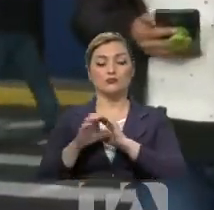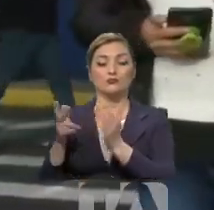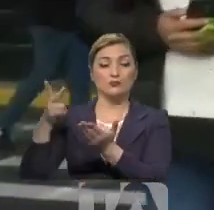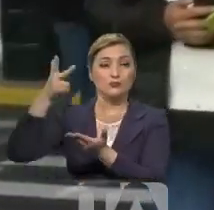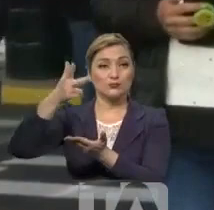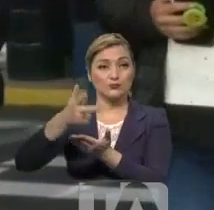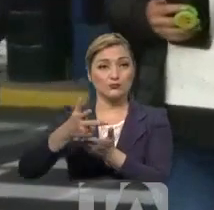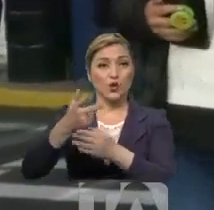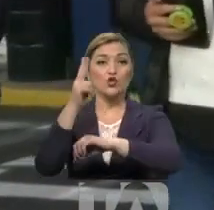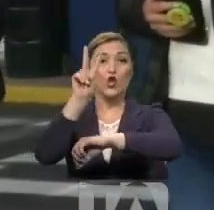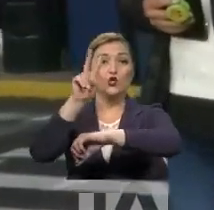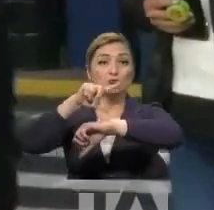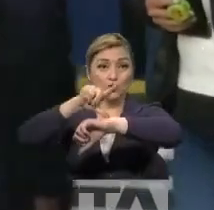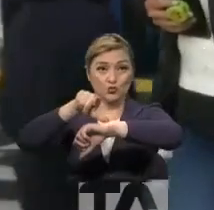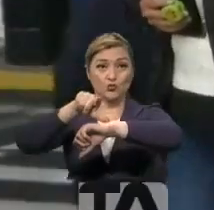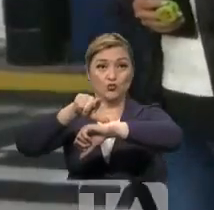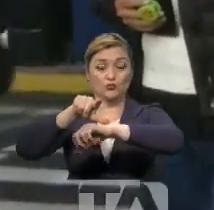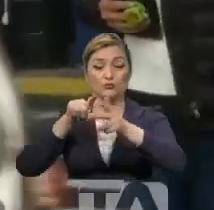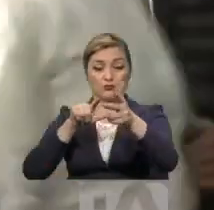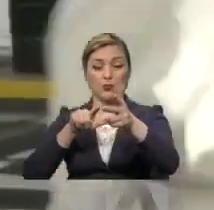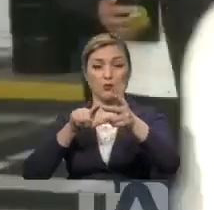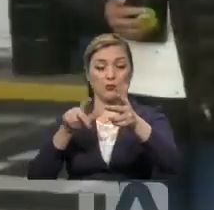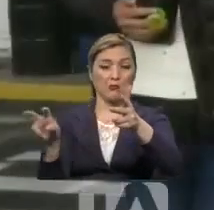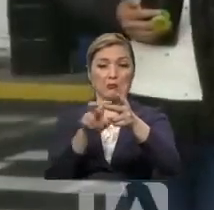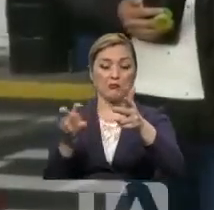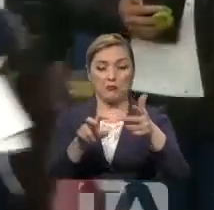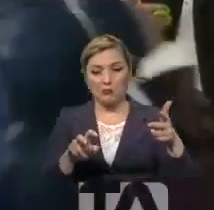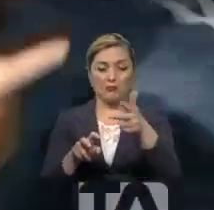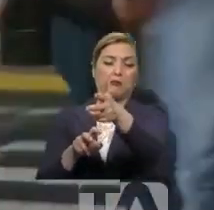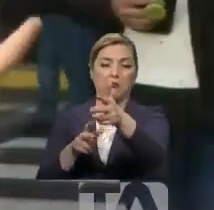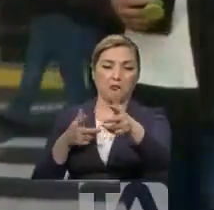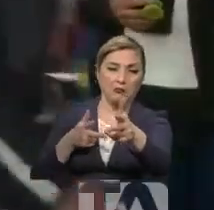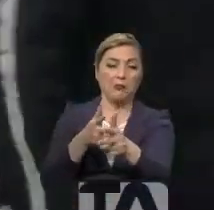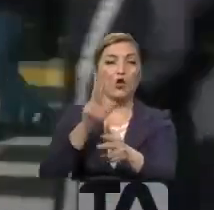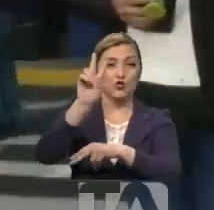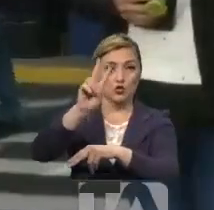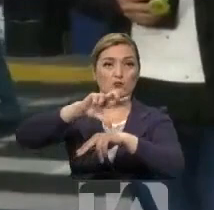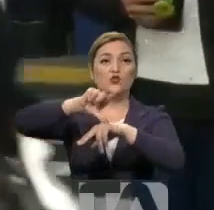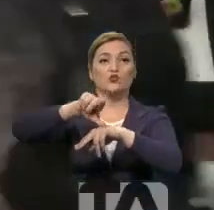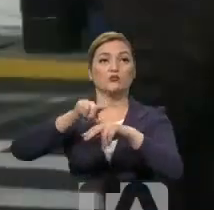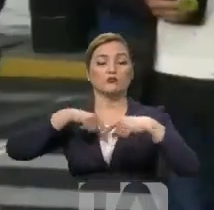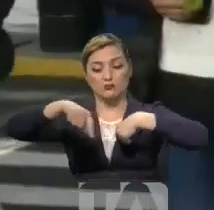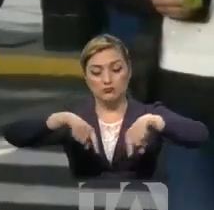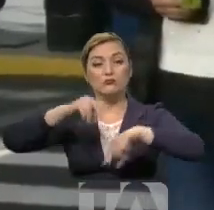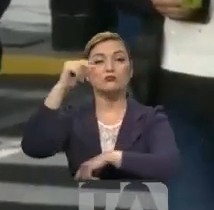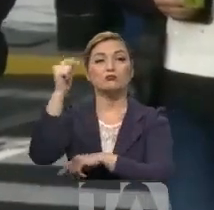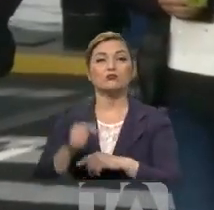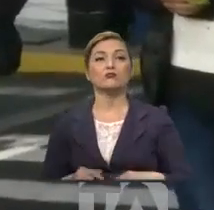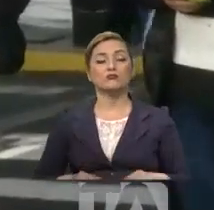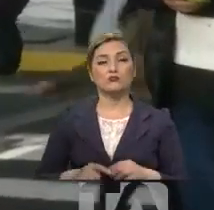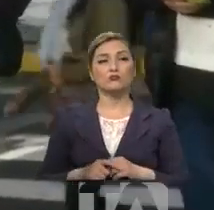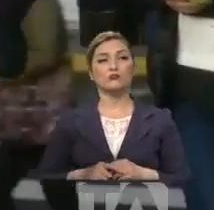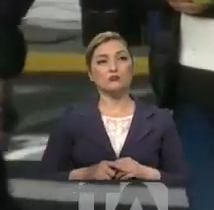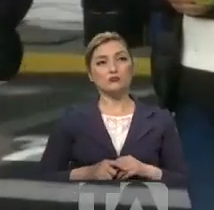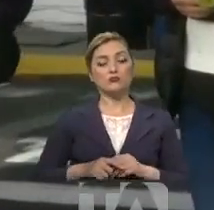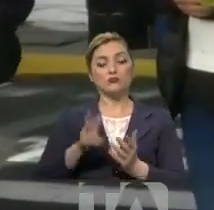llegando cada 2 minutos, así es por eso que, por esa razón es que hay movimiento rápido aquí en esta estación, lo que